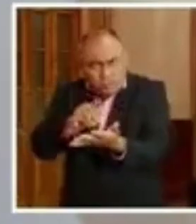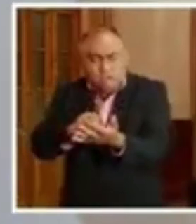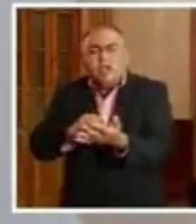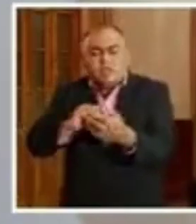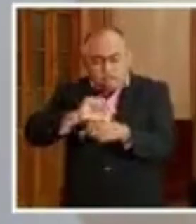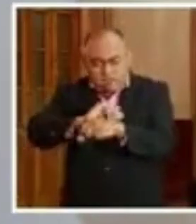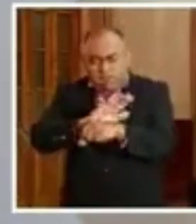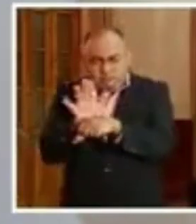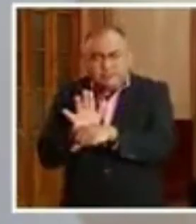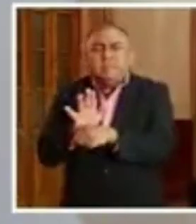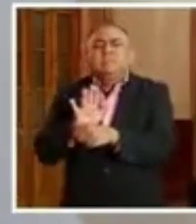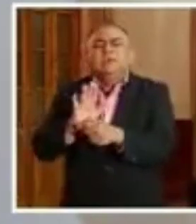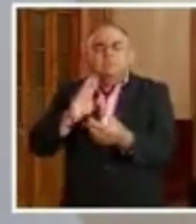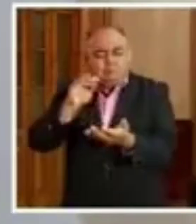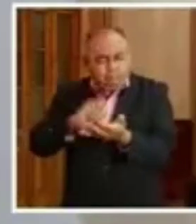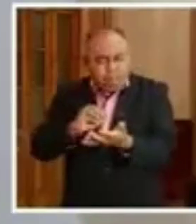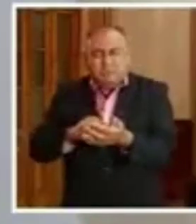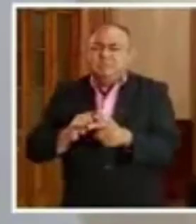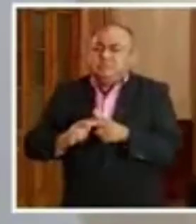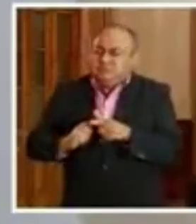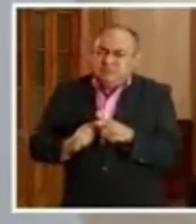vivir con la humanidad.